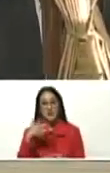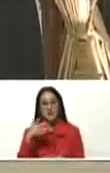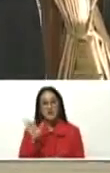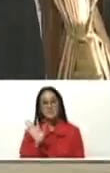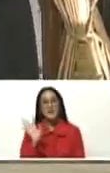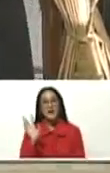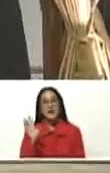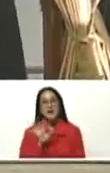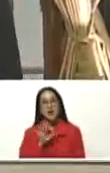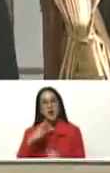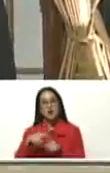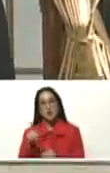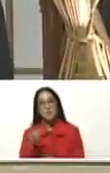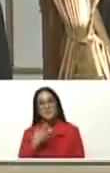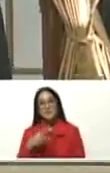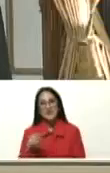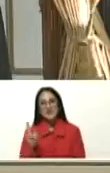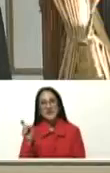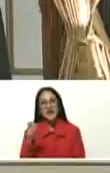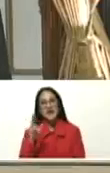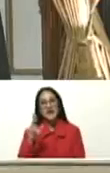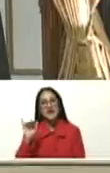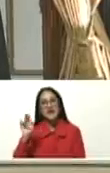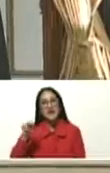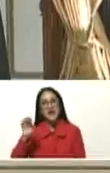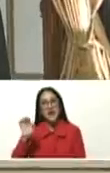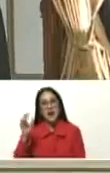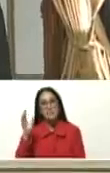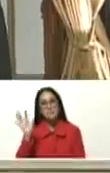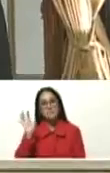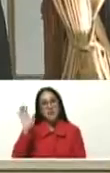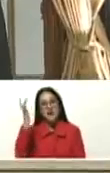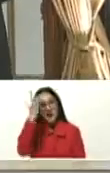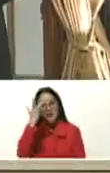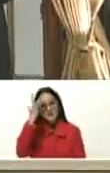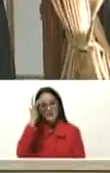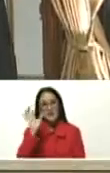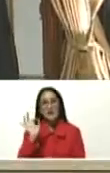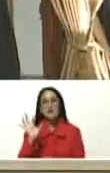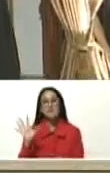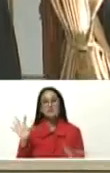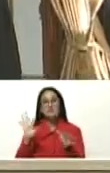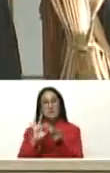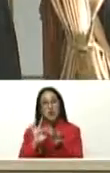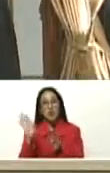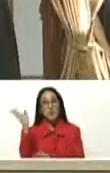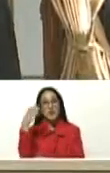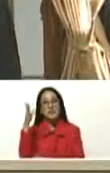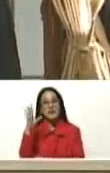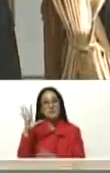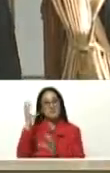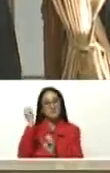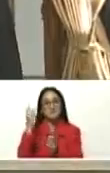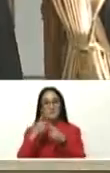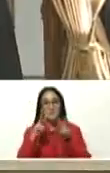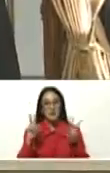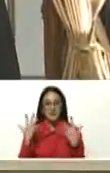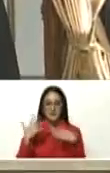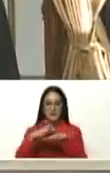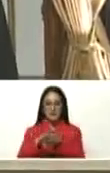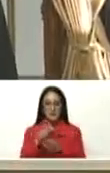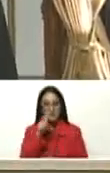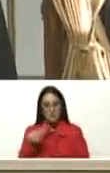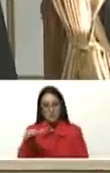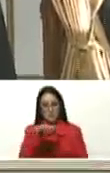Guinea-Bissau, presente en nuestro país, así alzando las banderas de la diplomacia bolivariana de la paz, de la integración con